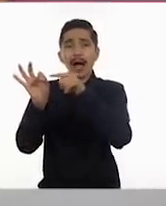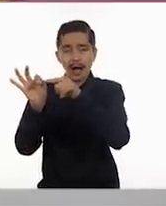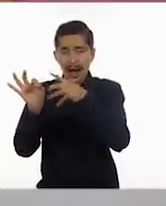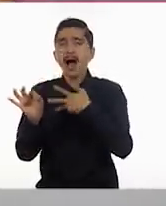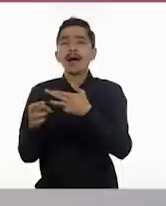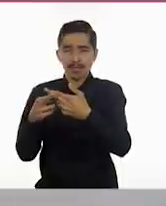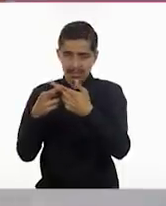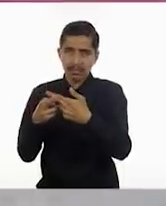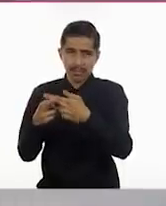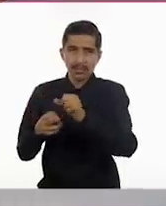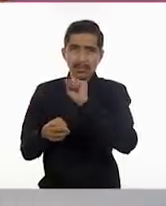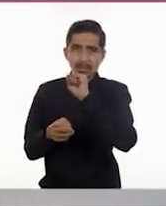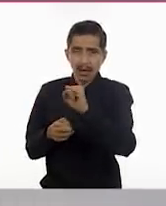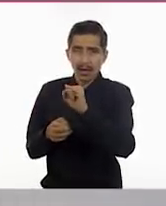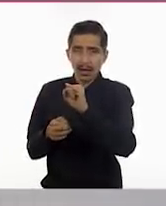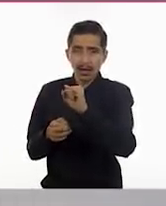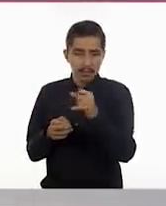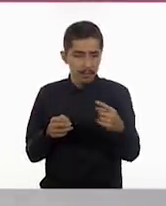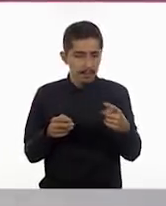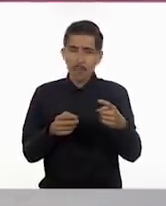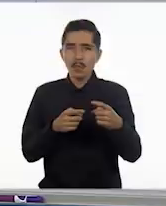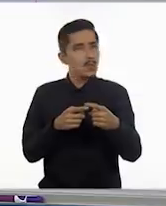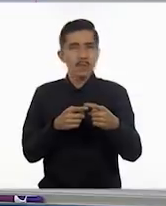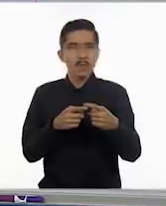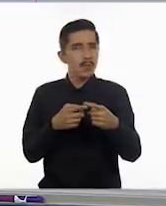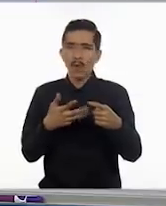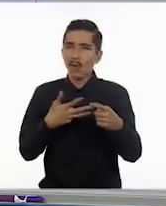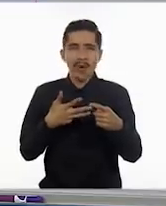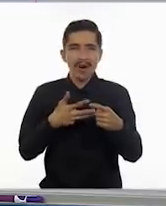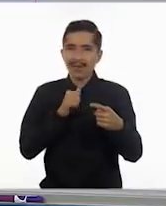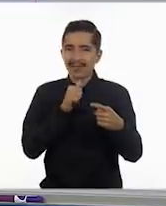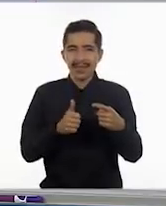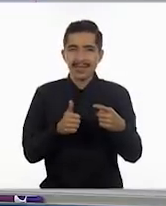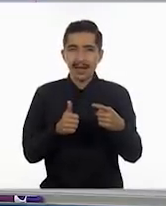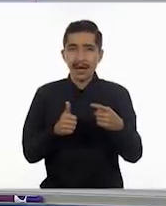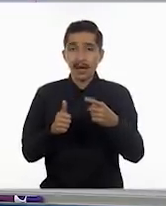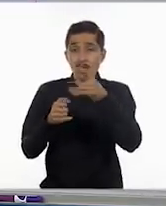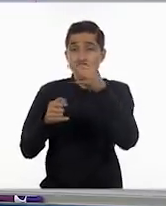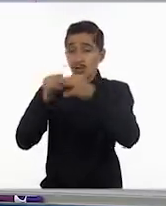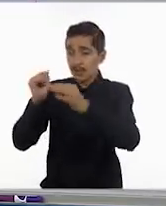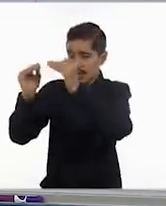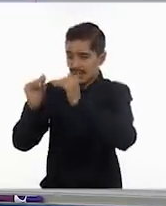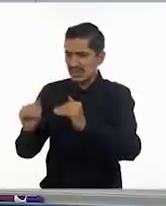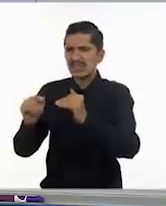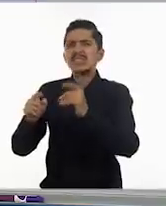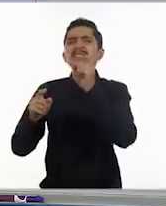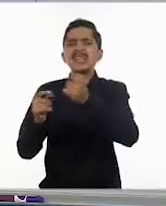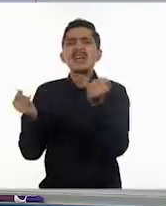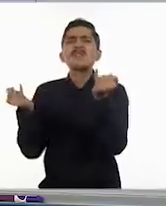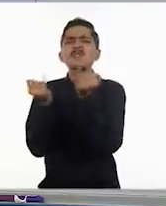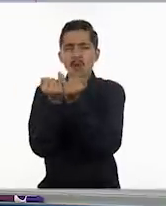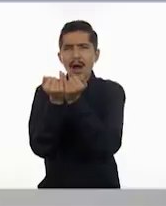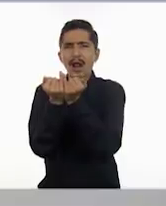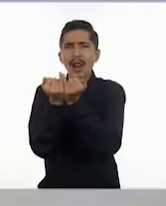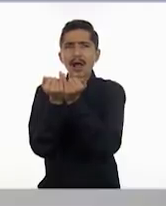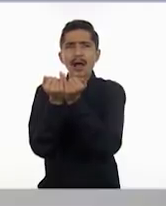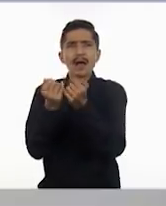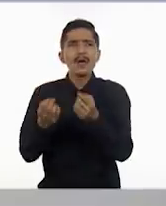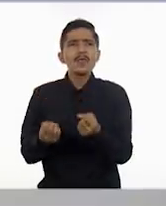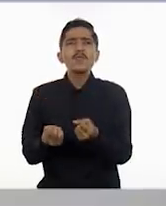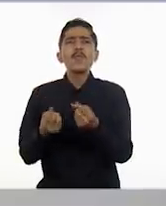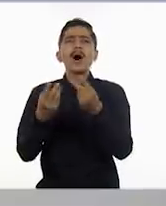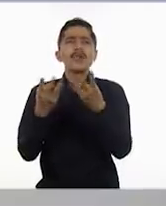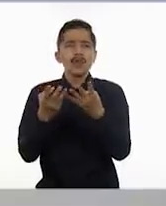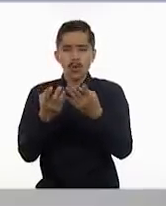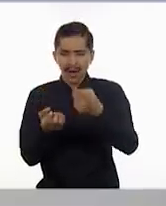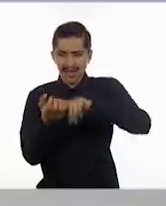los espermatozoides no tienen. Y por último, vemos algo en el que sí son iguales. Número de cromosomas